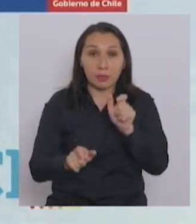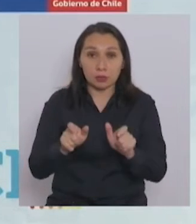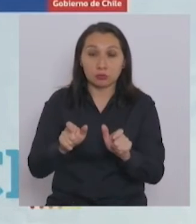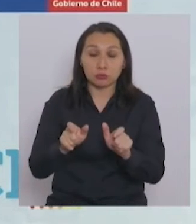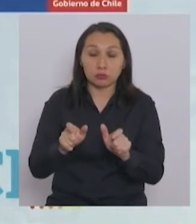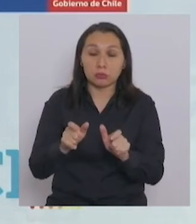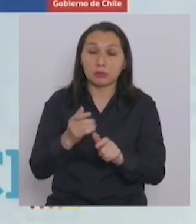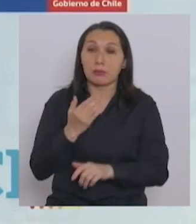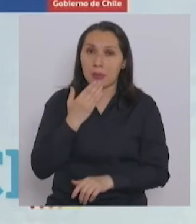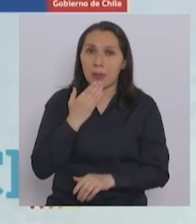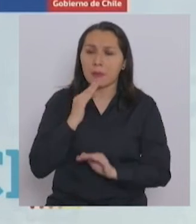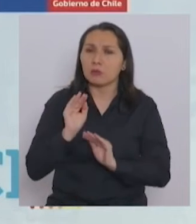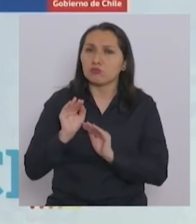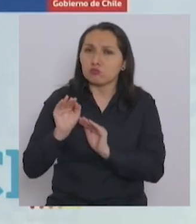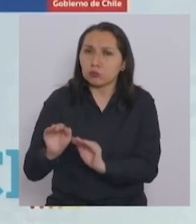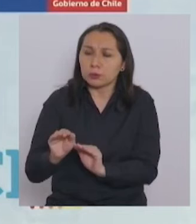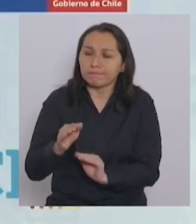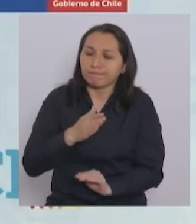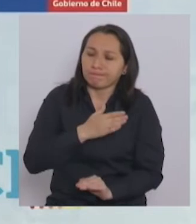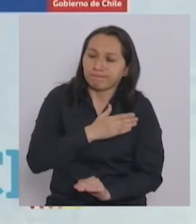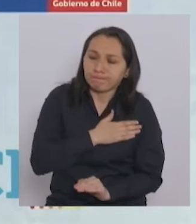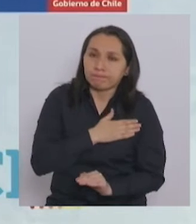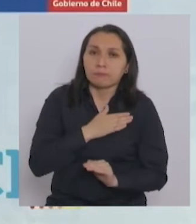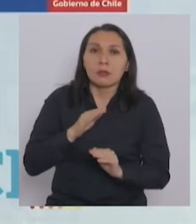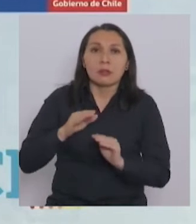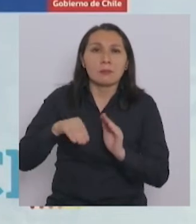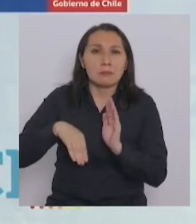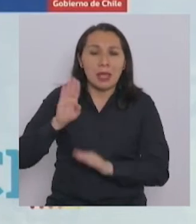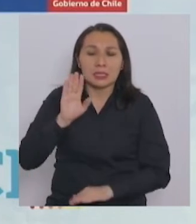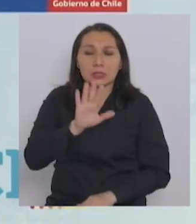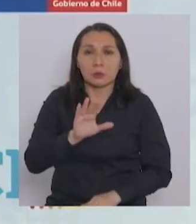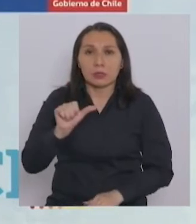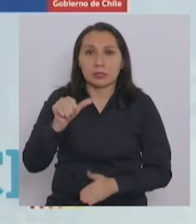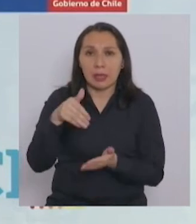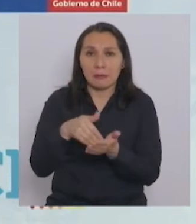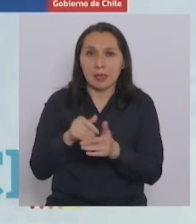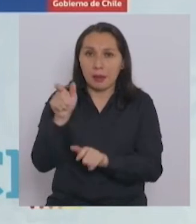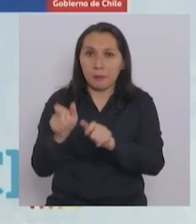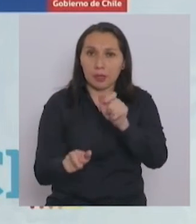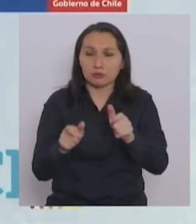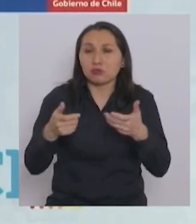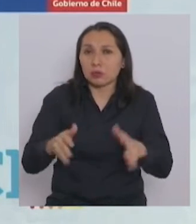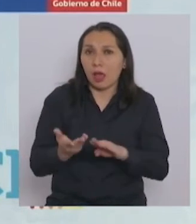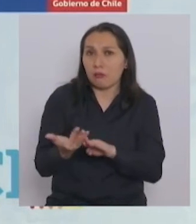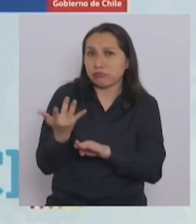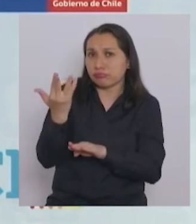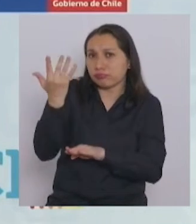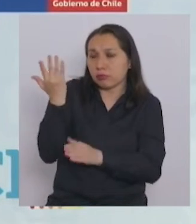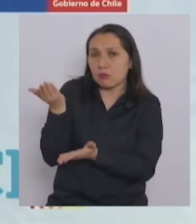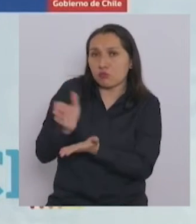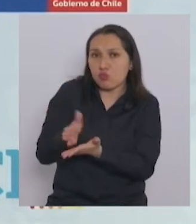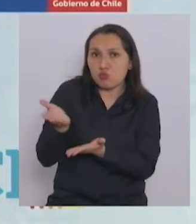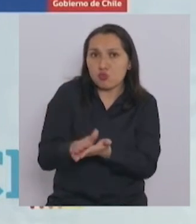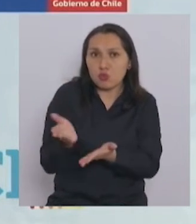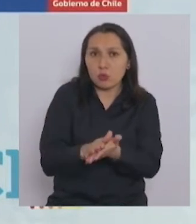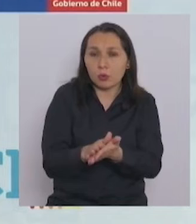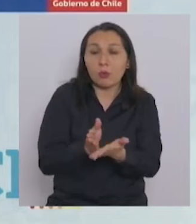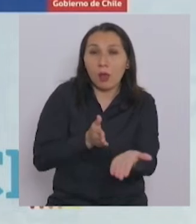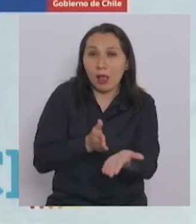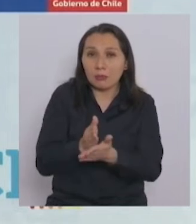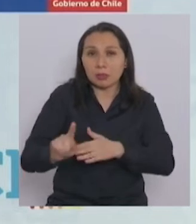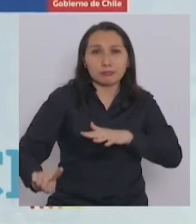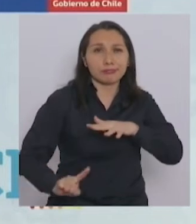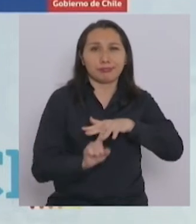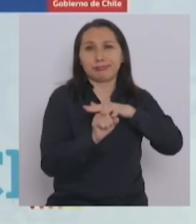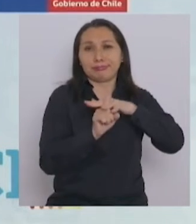también a las familias de las más de 56.000 personas que han perdido la vida desde el inicio de la